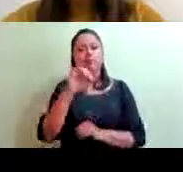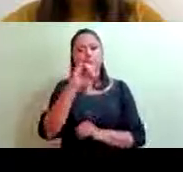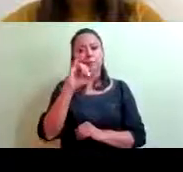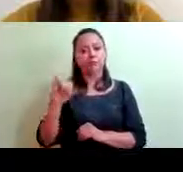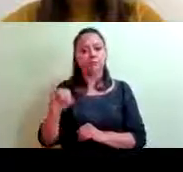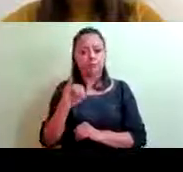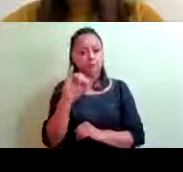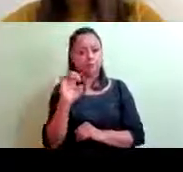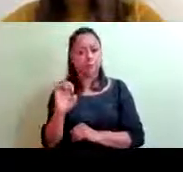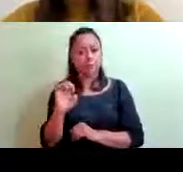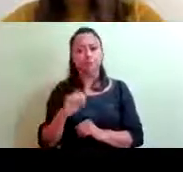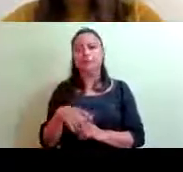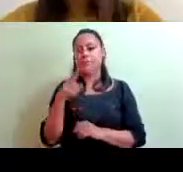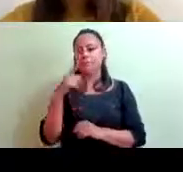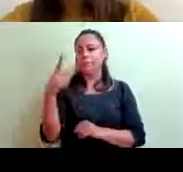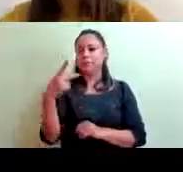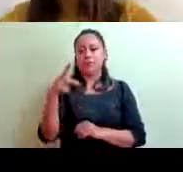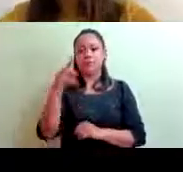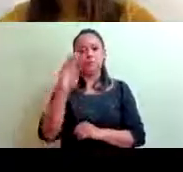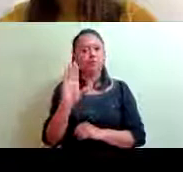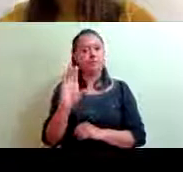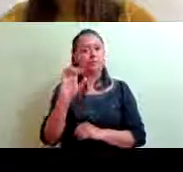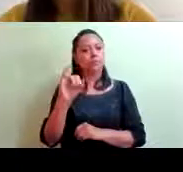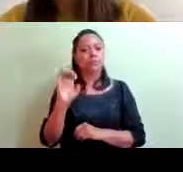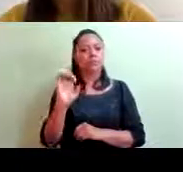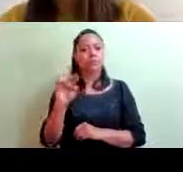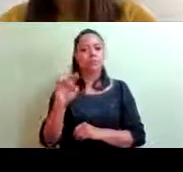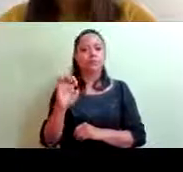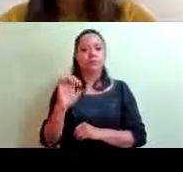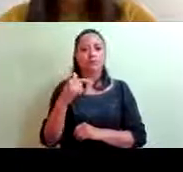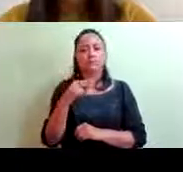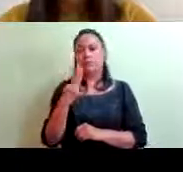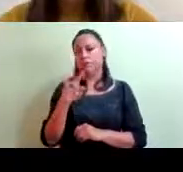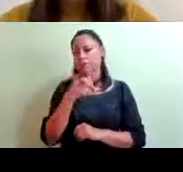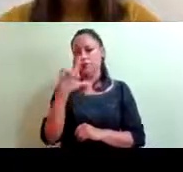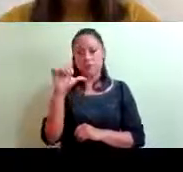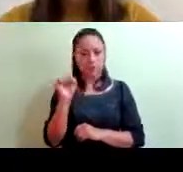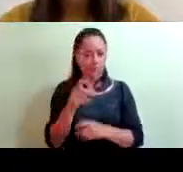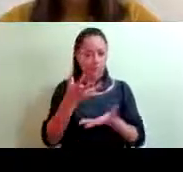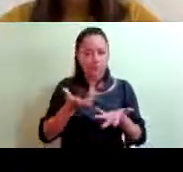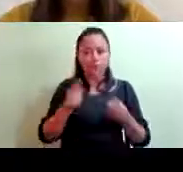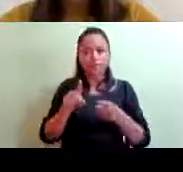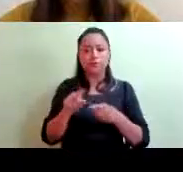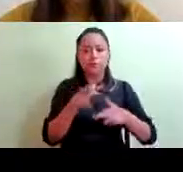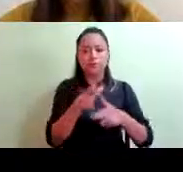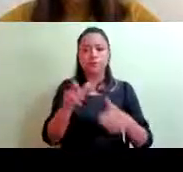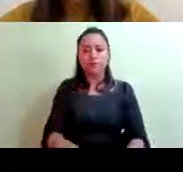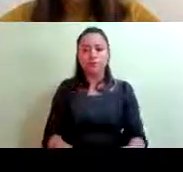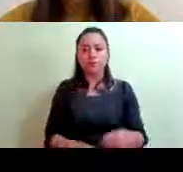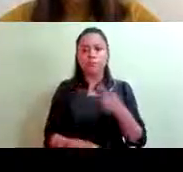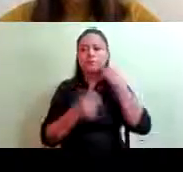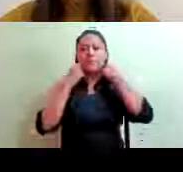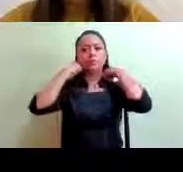es la zona donde está el manantial que alimenta al río Magdalena, que está en la zona surponiente de la